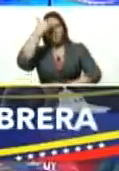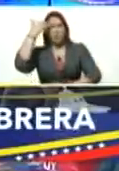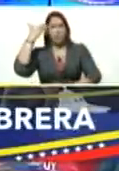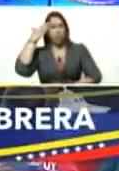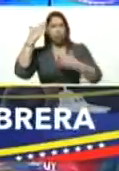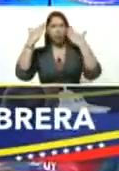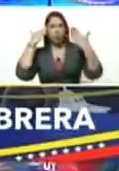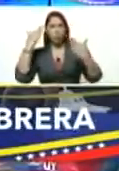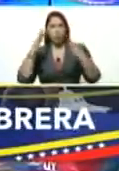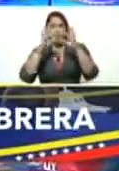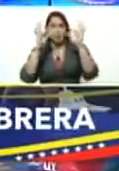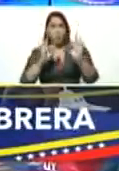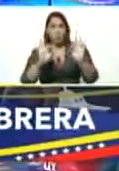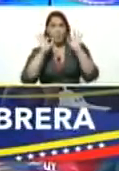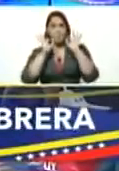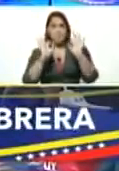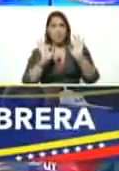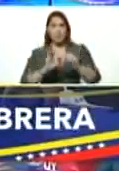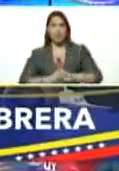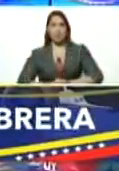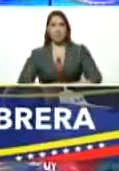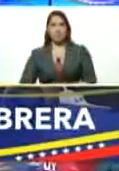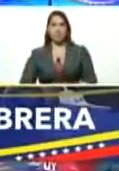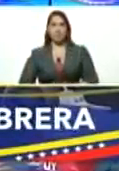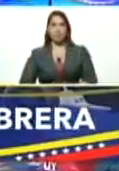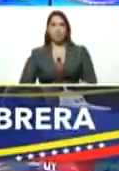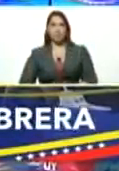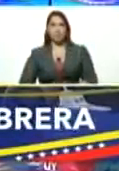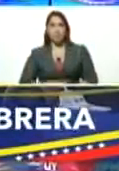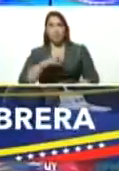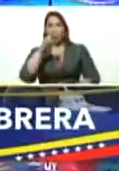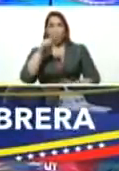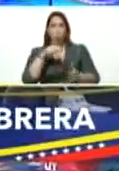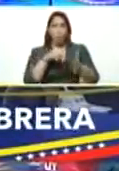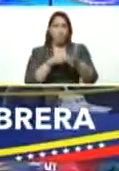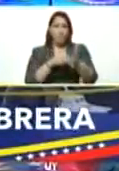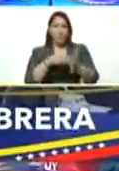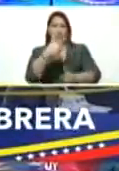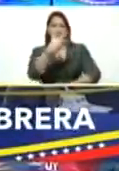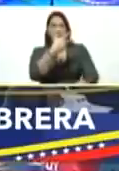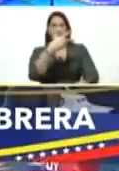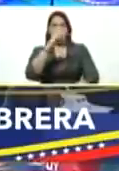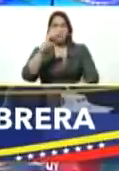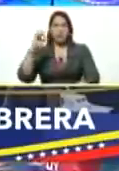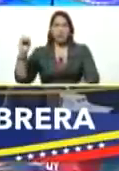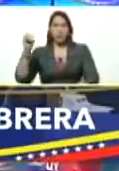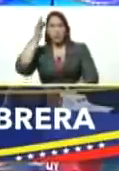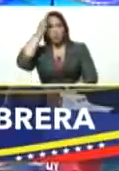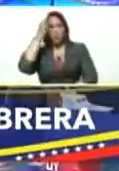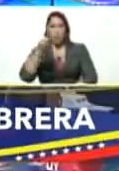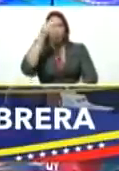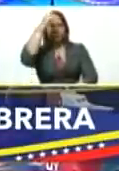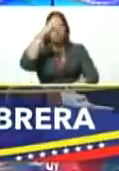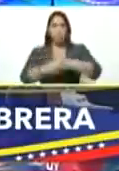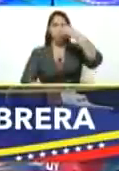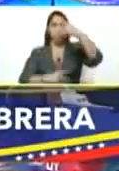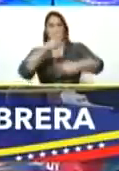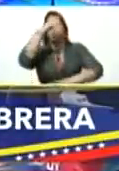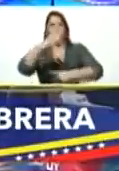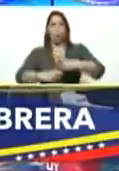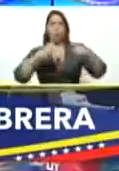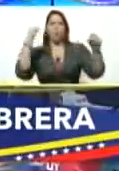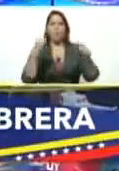de manera muy especial a los 2300 consejos productivos de los